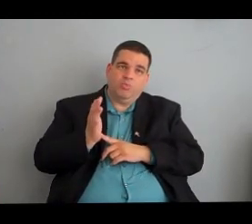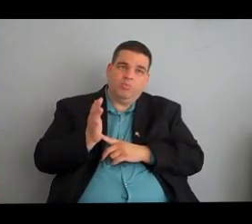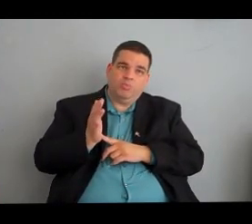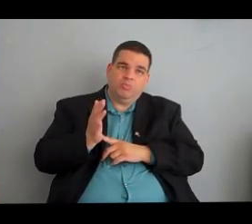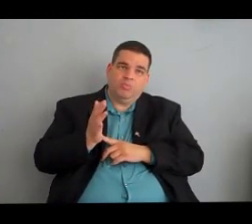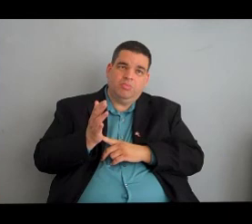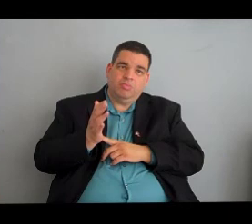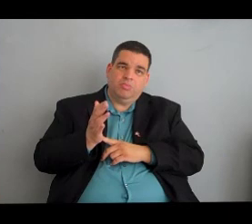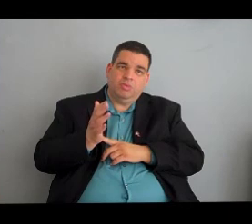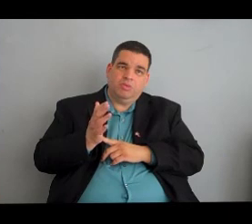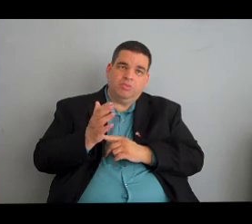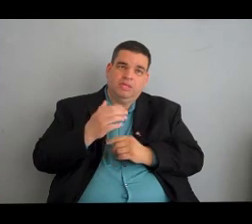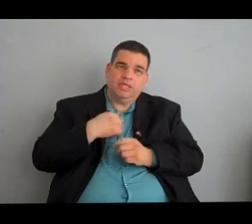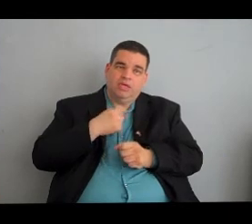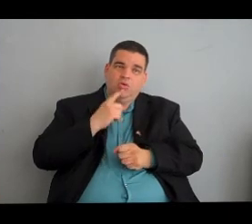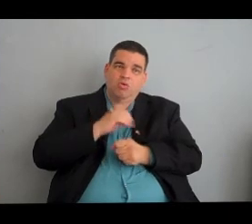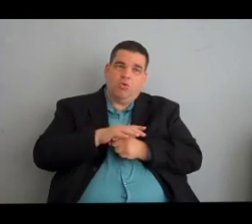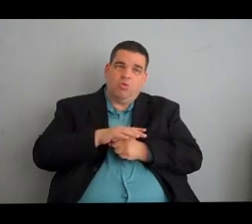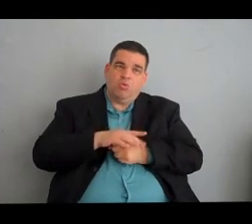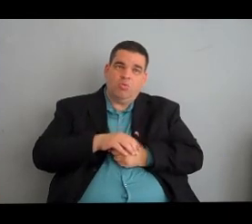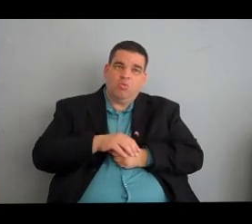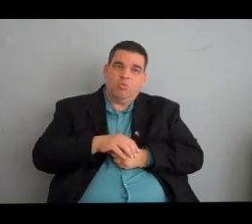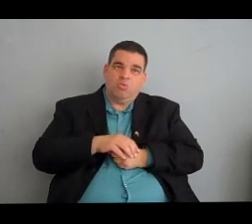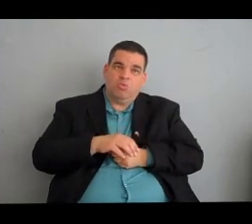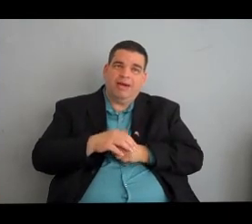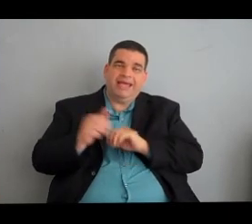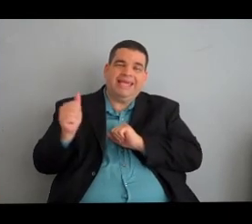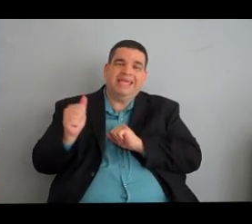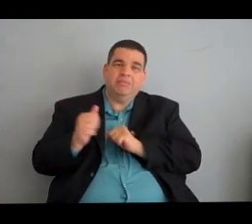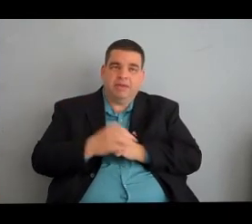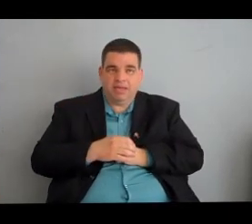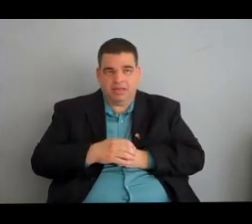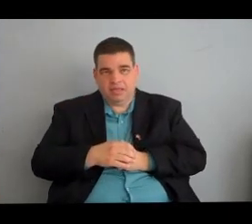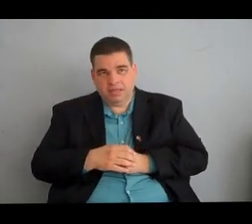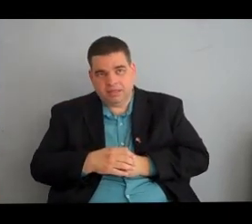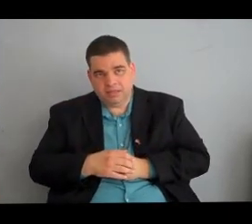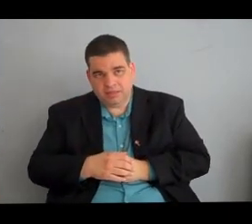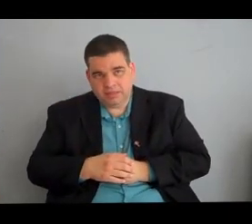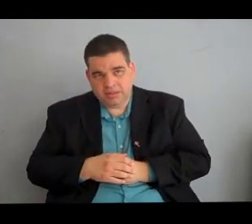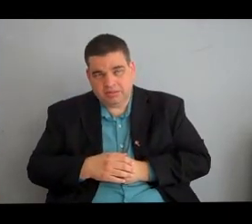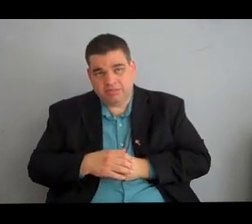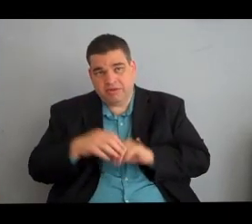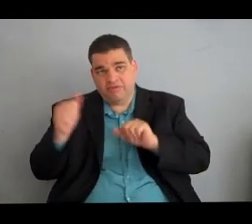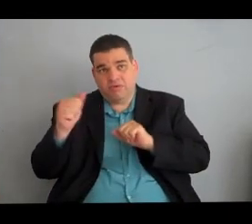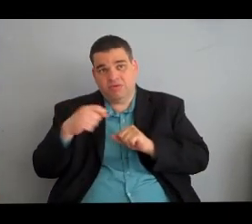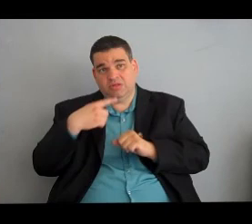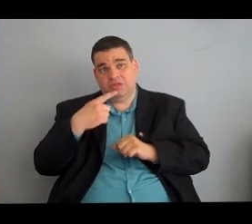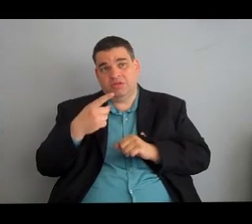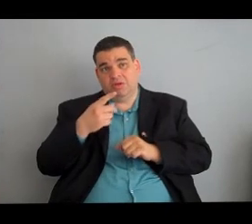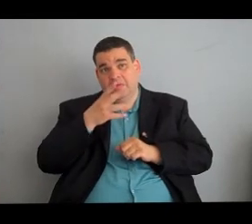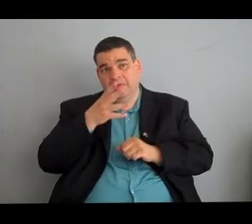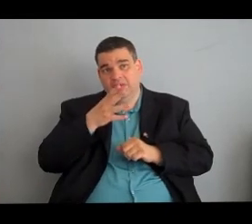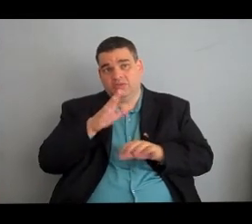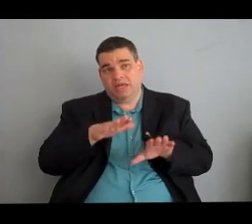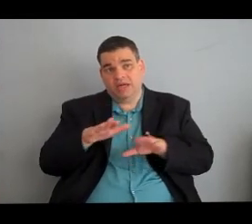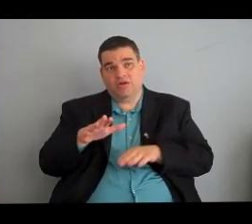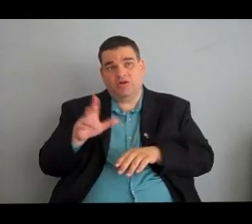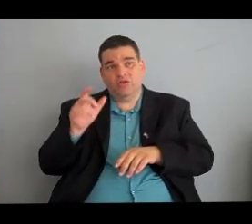Ajá. e irme. Me fui y le digo, pues mami, tranquila, que yo voy mañana a las 10 de la mañana y yo estoy